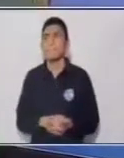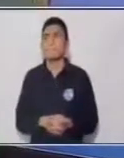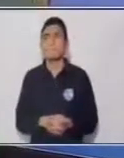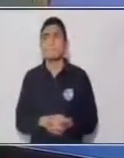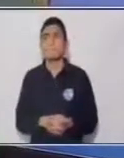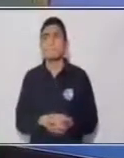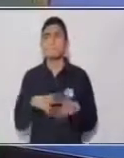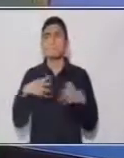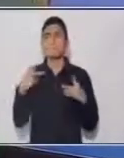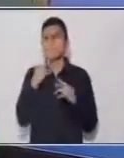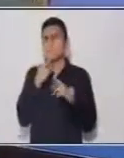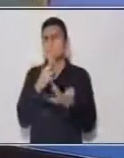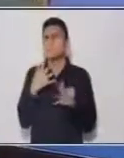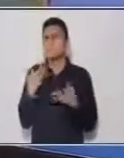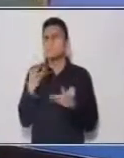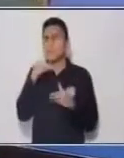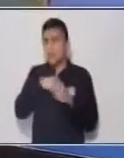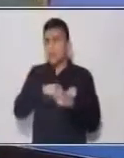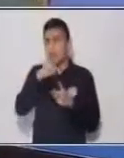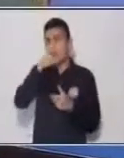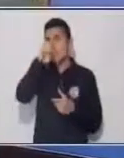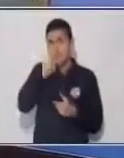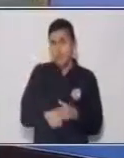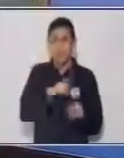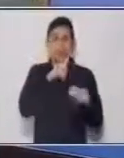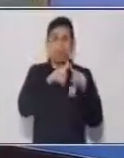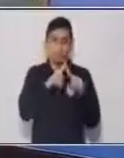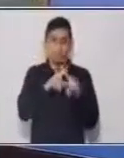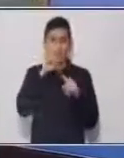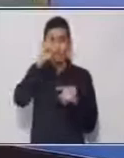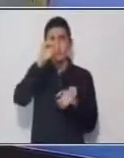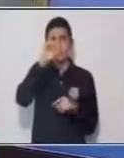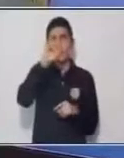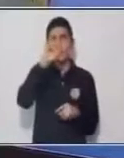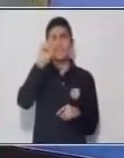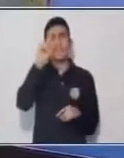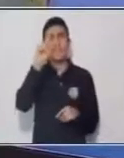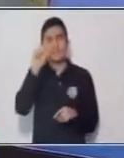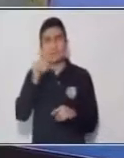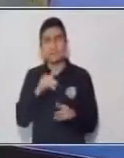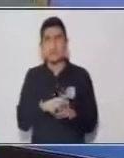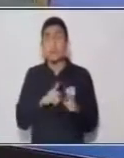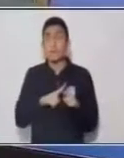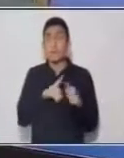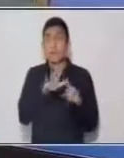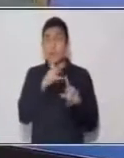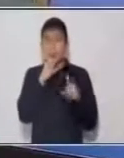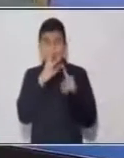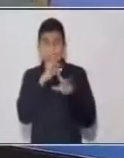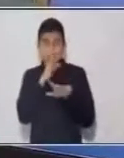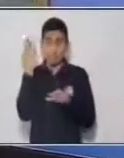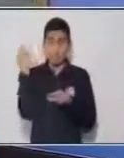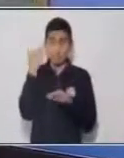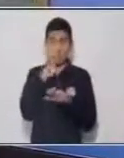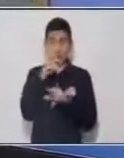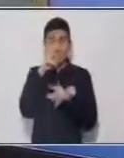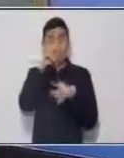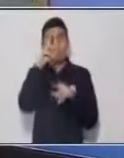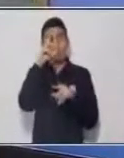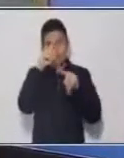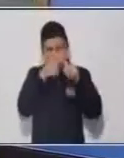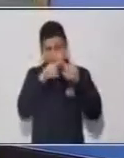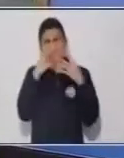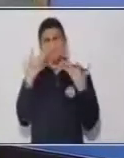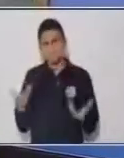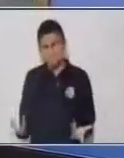Y esto lo voy a multiplicar por la derivada de la base. Pero ya vimos que anteriormente la derivada de x